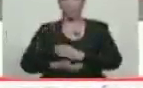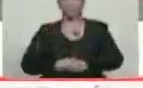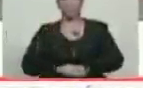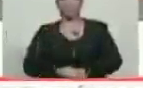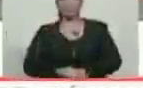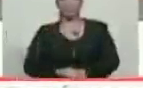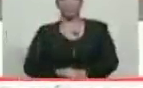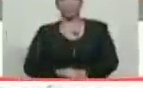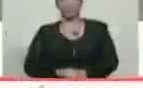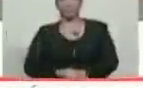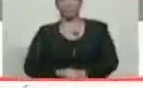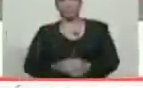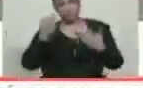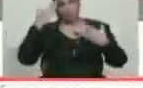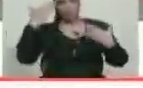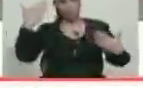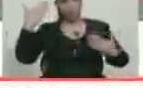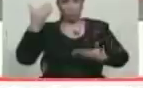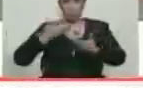¡Solucionario!